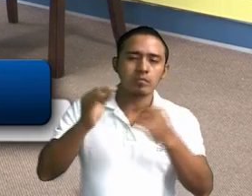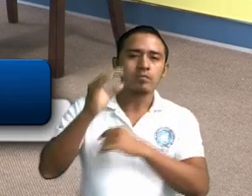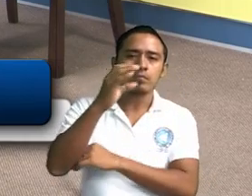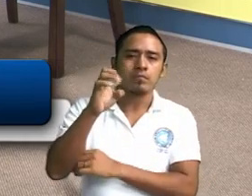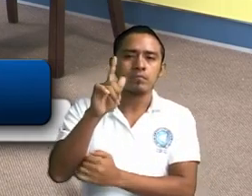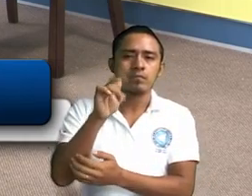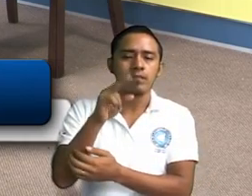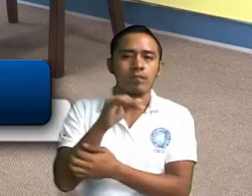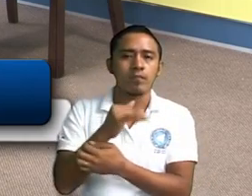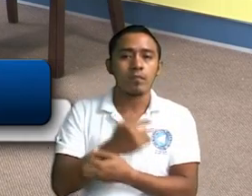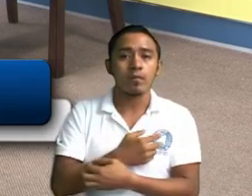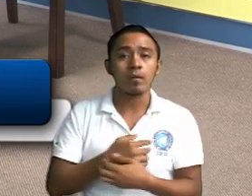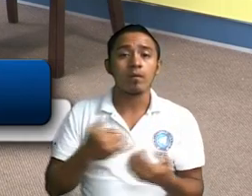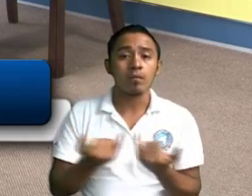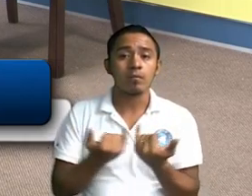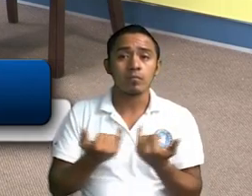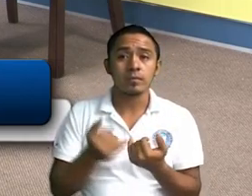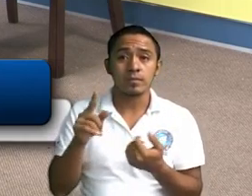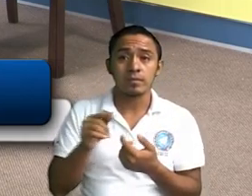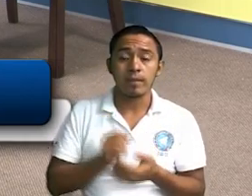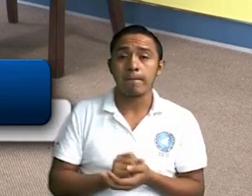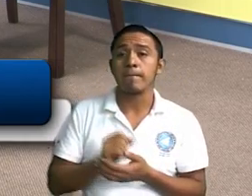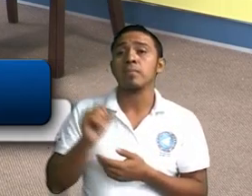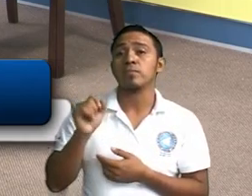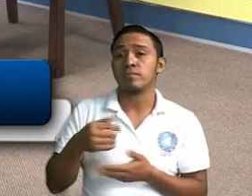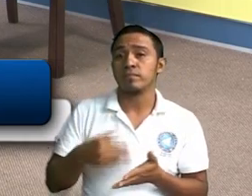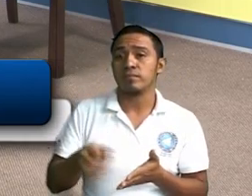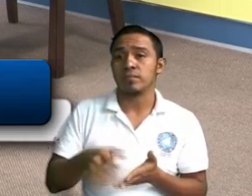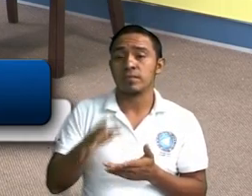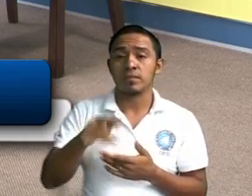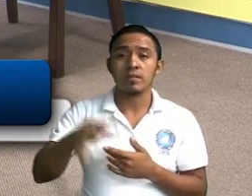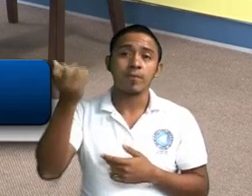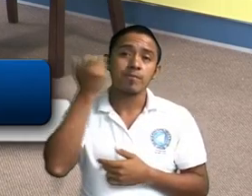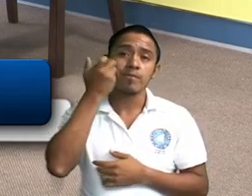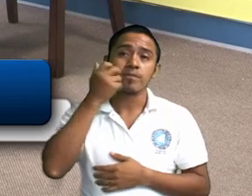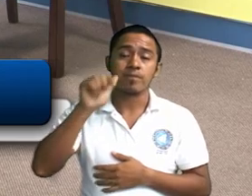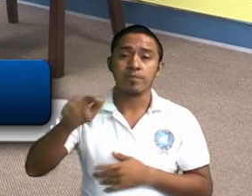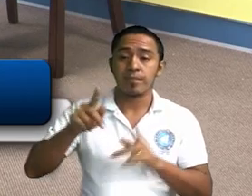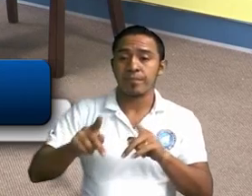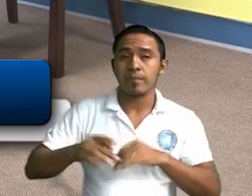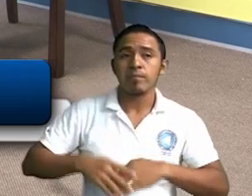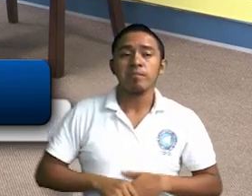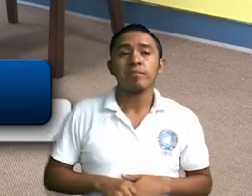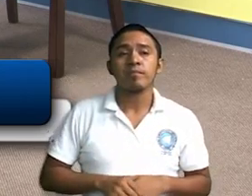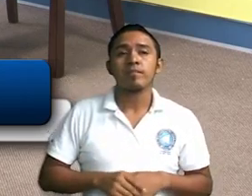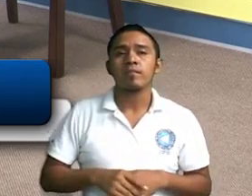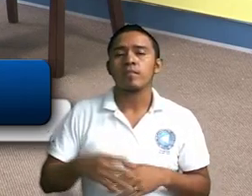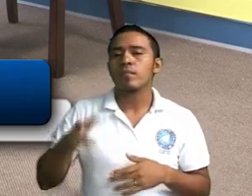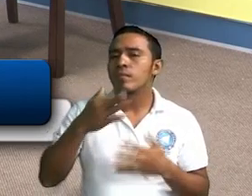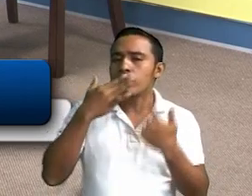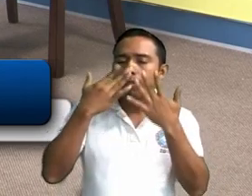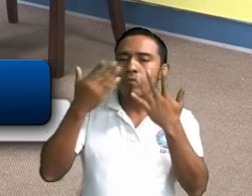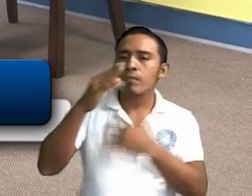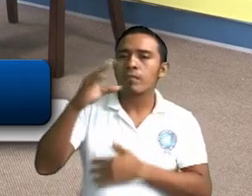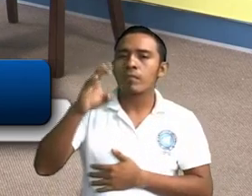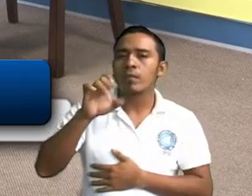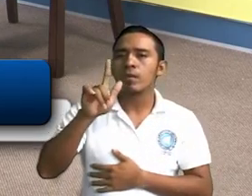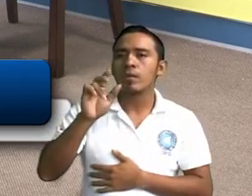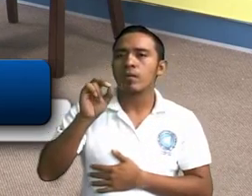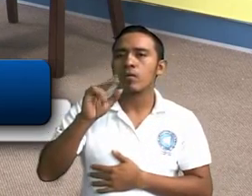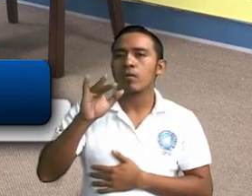nosotros incluso podemos ser ese primer enlace con la enfermedad con el paciente cuando se habla de dolor se tónico que nos referimos un olor